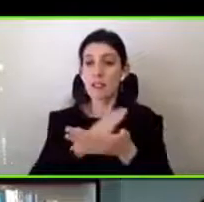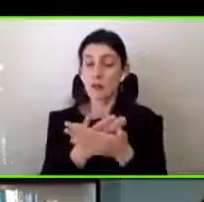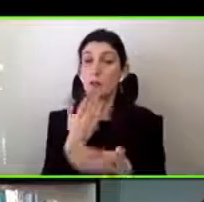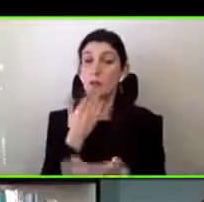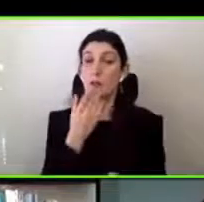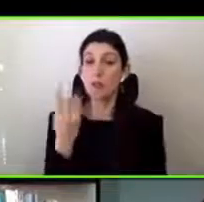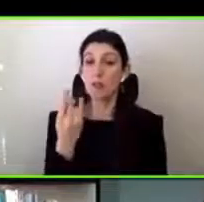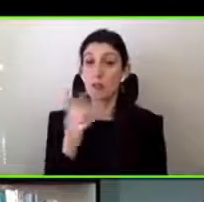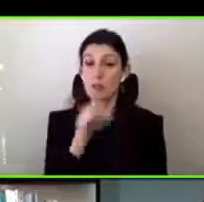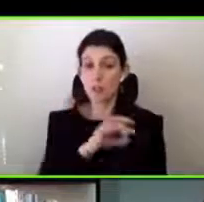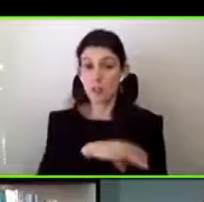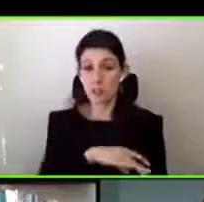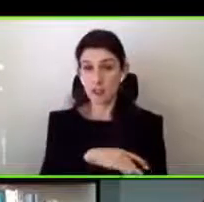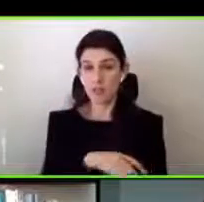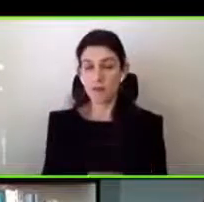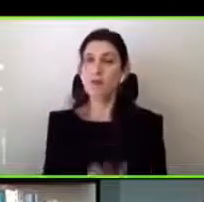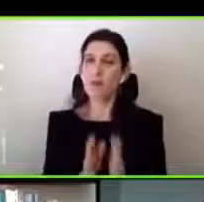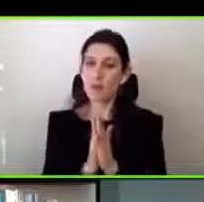que, Gabriela, por favor,